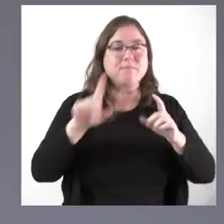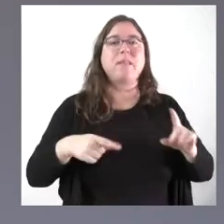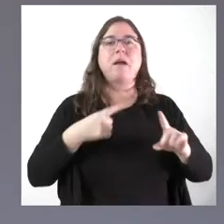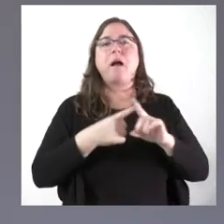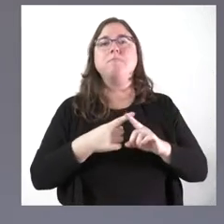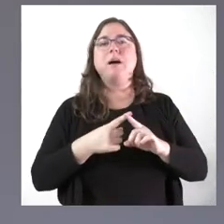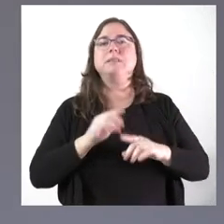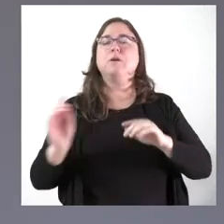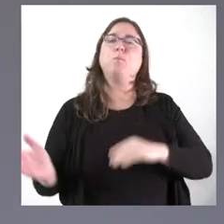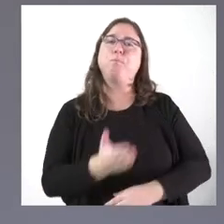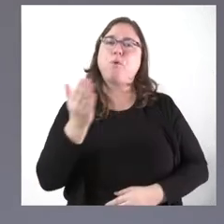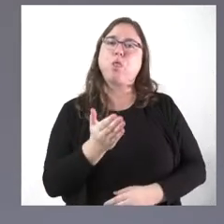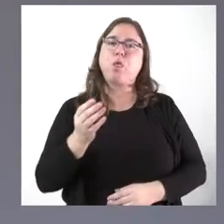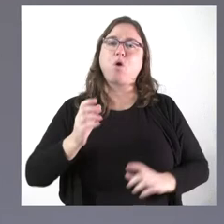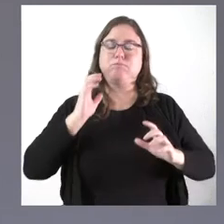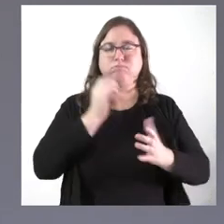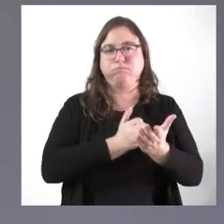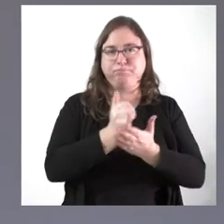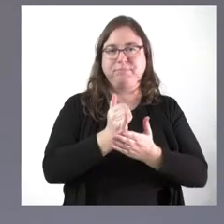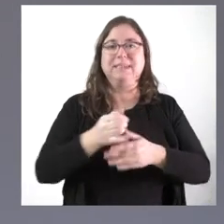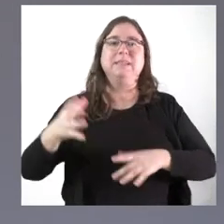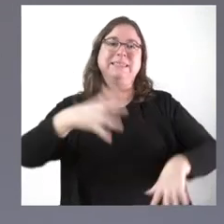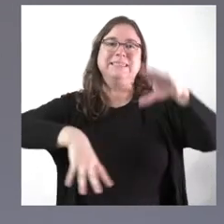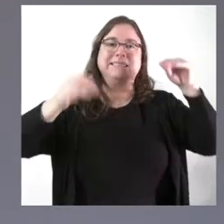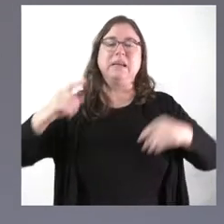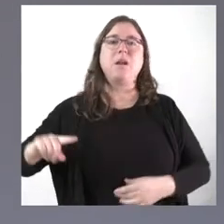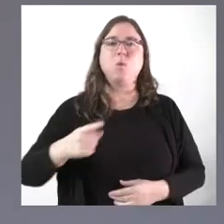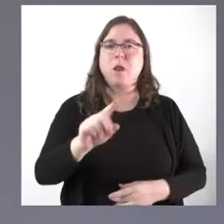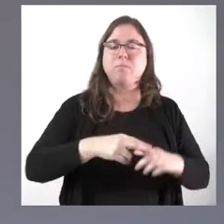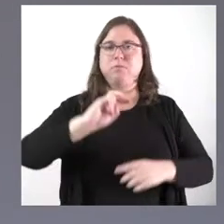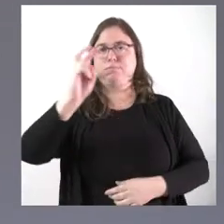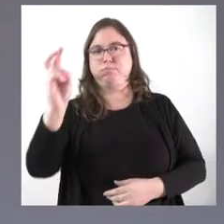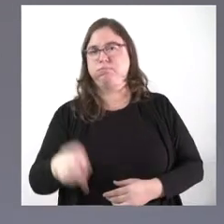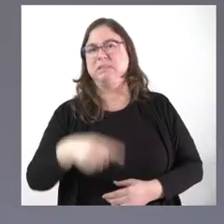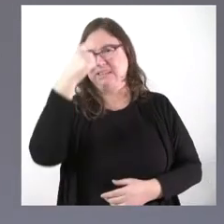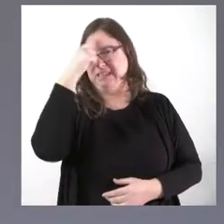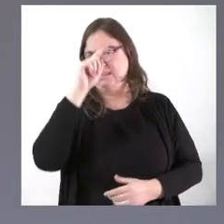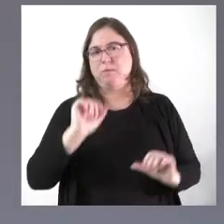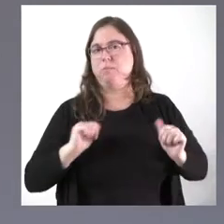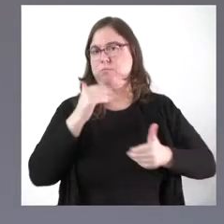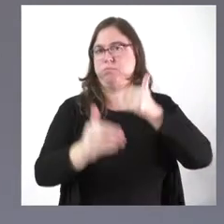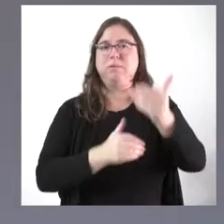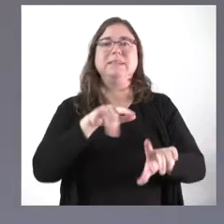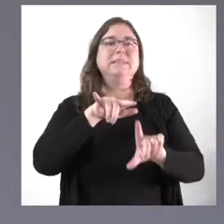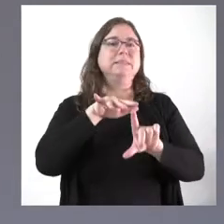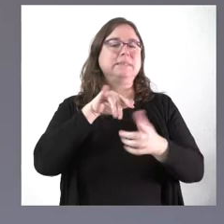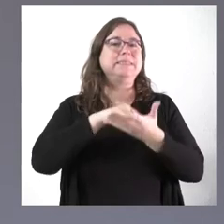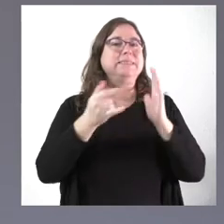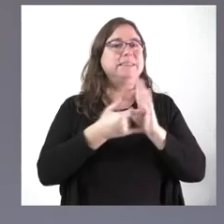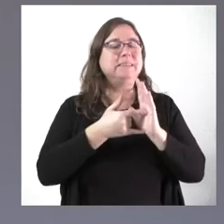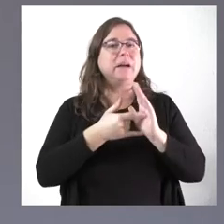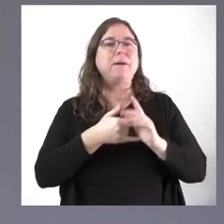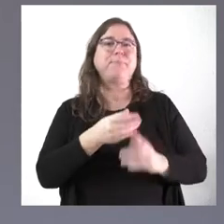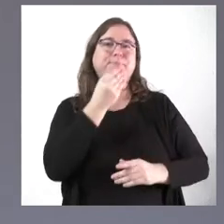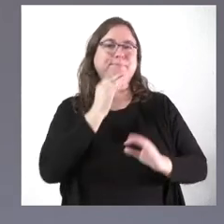si era de la culebra pues y será culebra y en otros partes saben que puso en marcha un sistema de abastecimiento